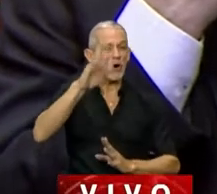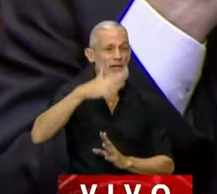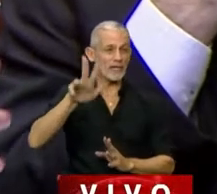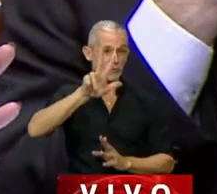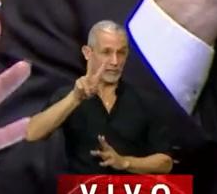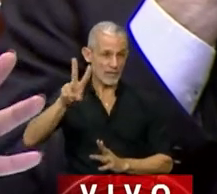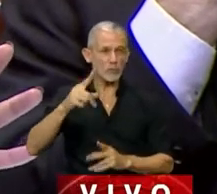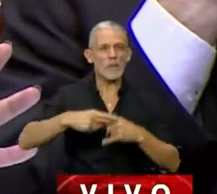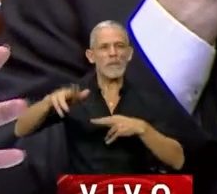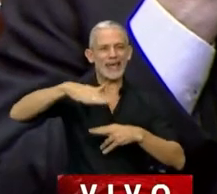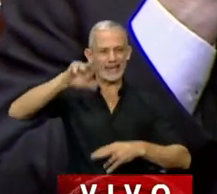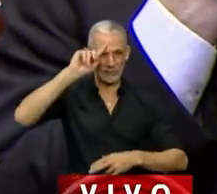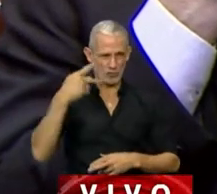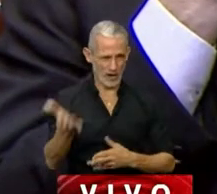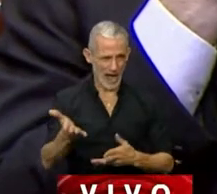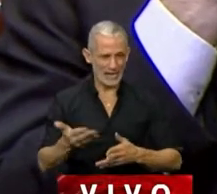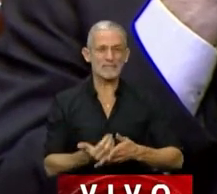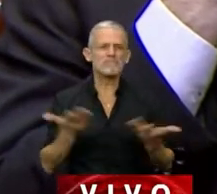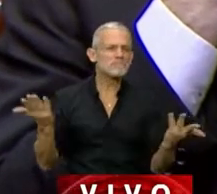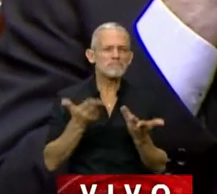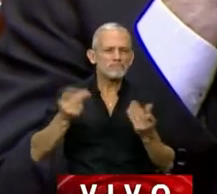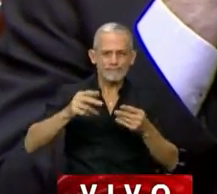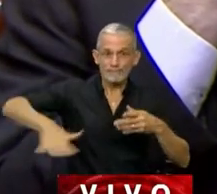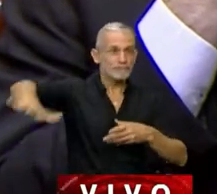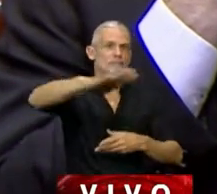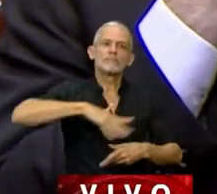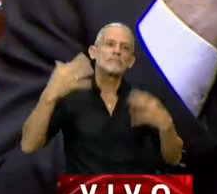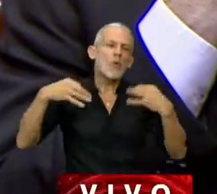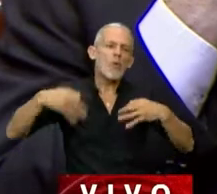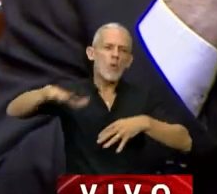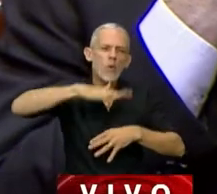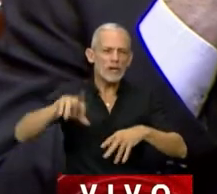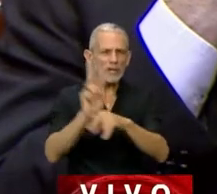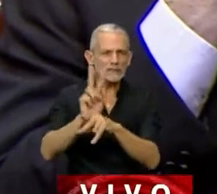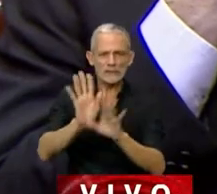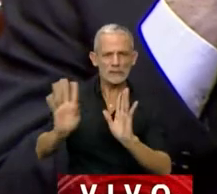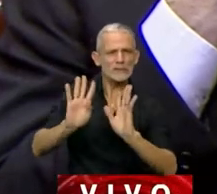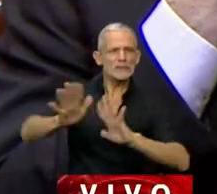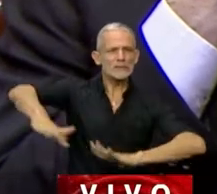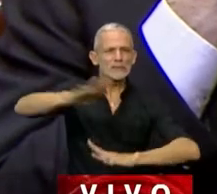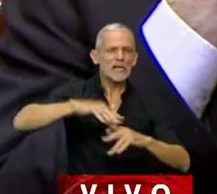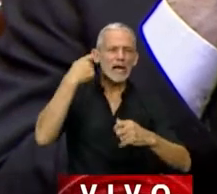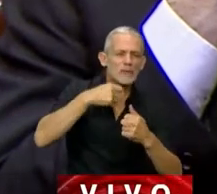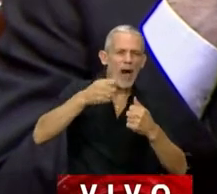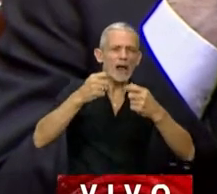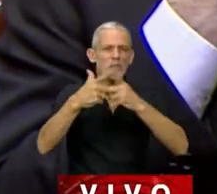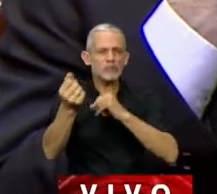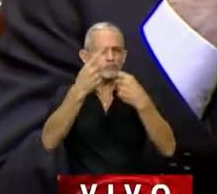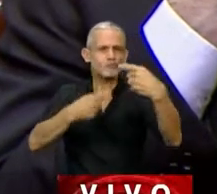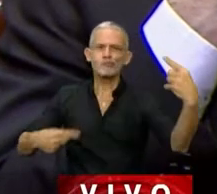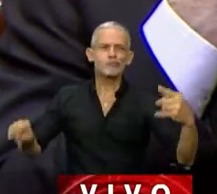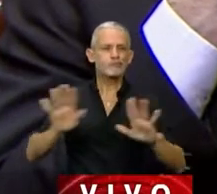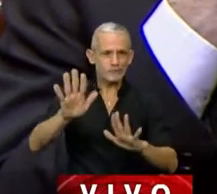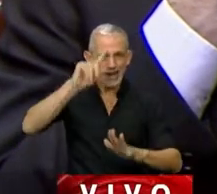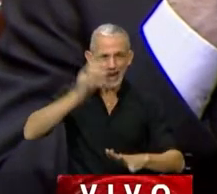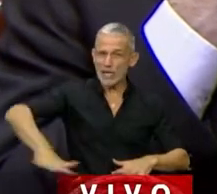22.531 de Parques Nacionales. Se trata de áreas únicas que constituyen uno de los ecosistemas más importantes a